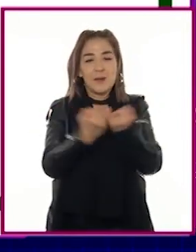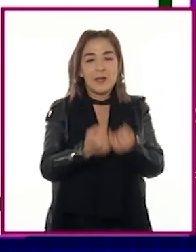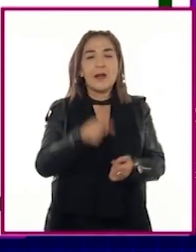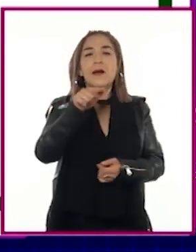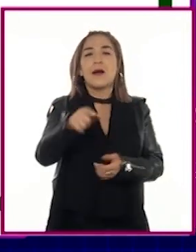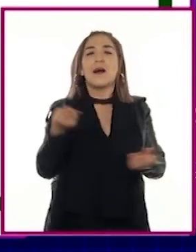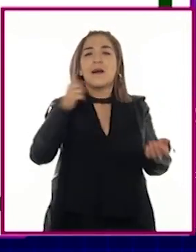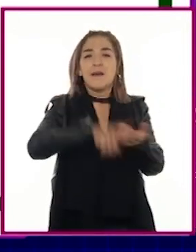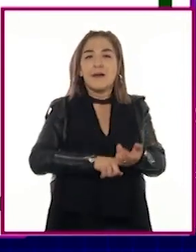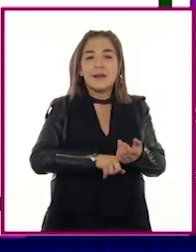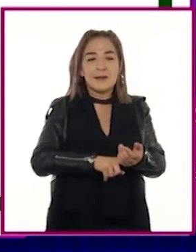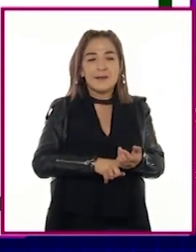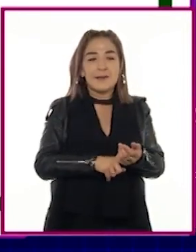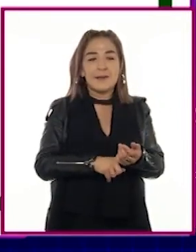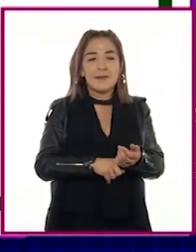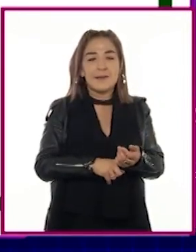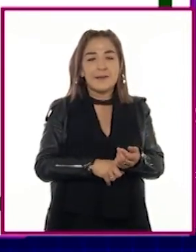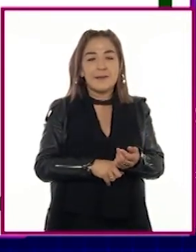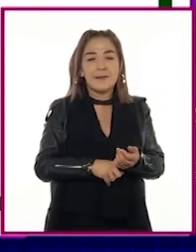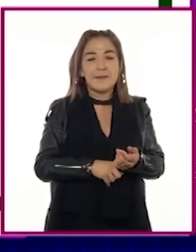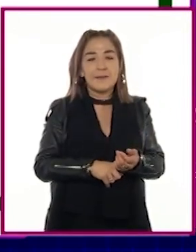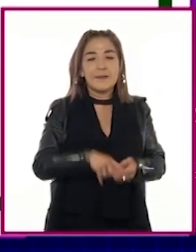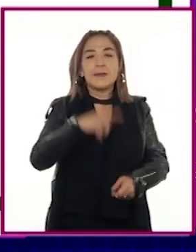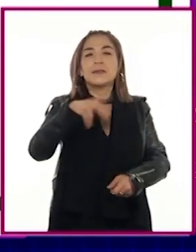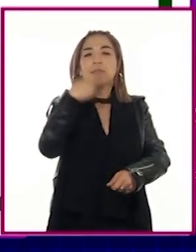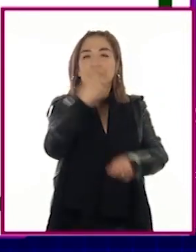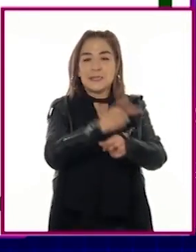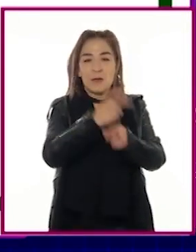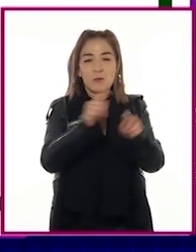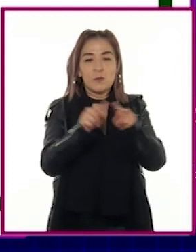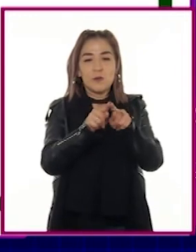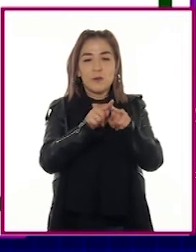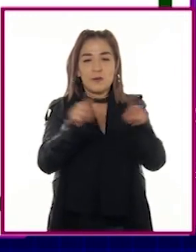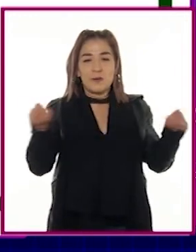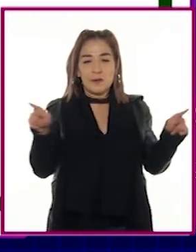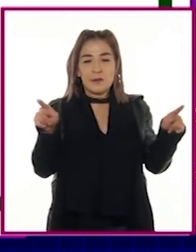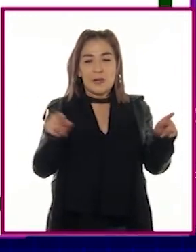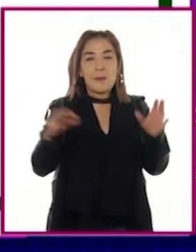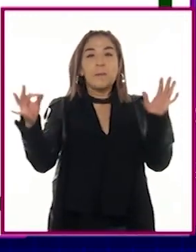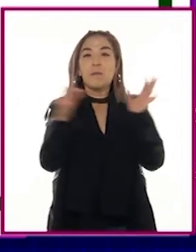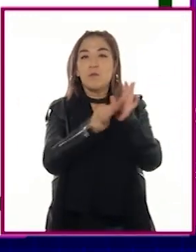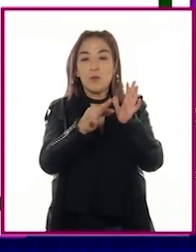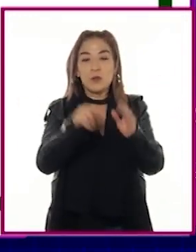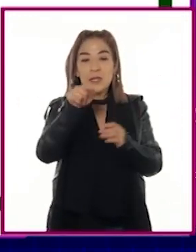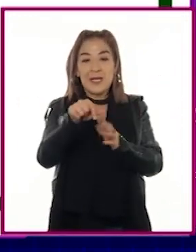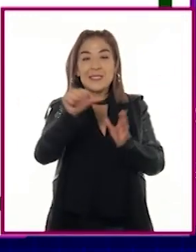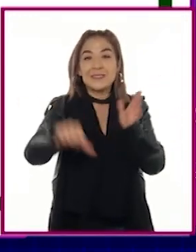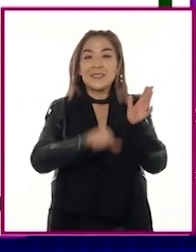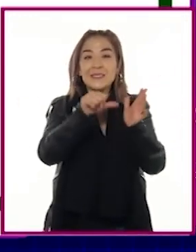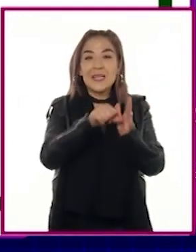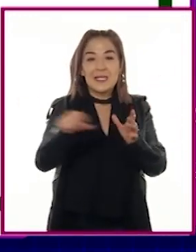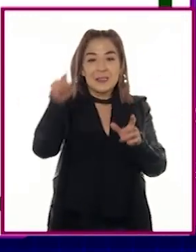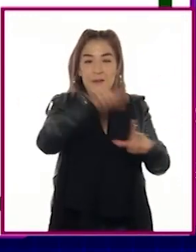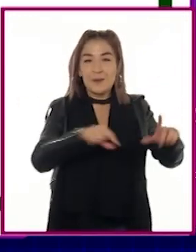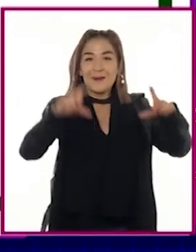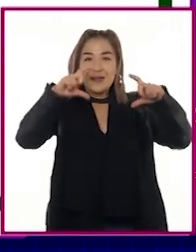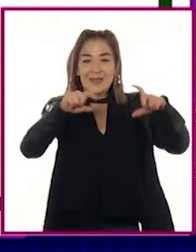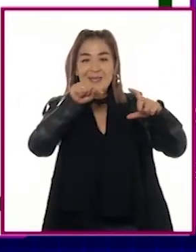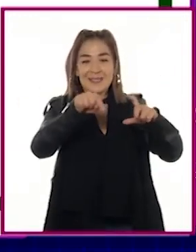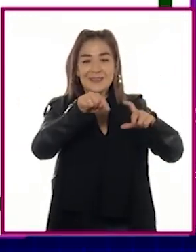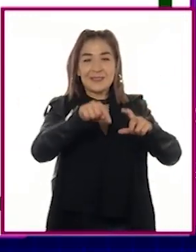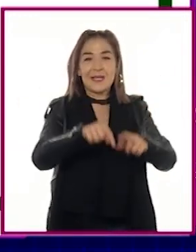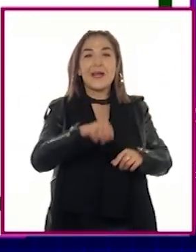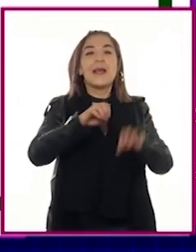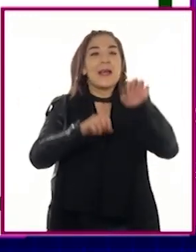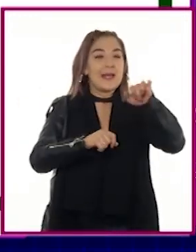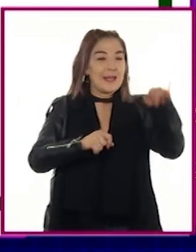al eje de simetría que pase por el segundo punto seleccionado. Con centro en el punto de intersección de esa recta y